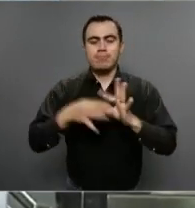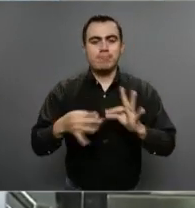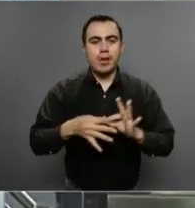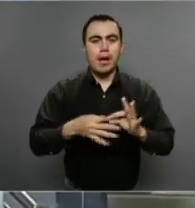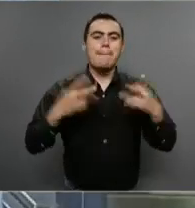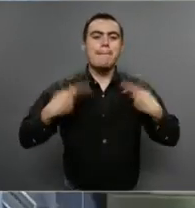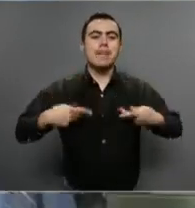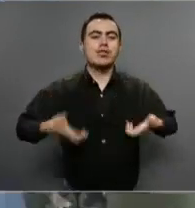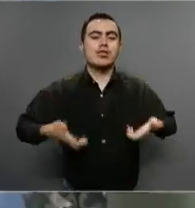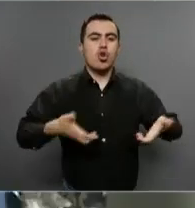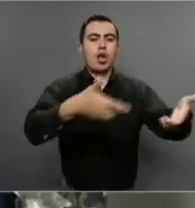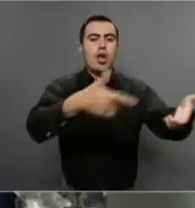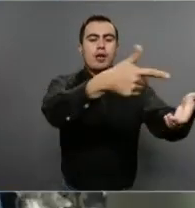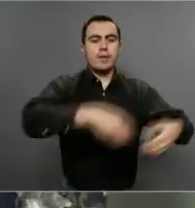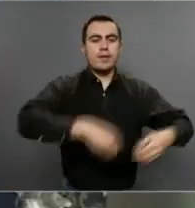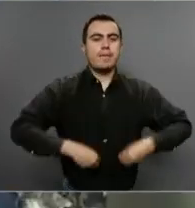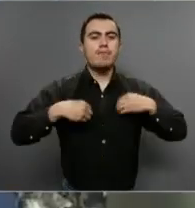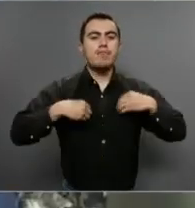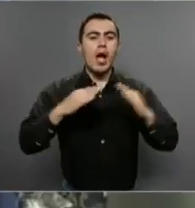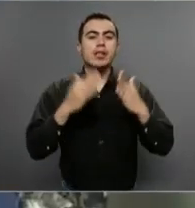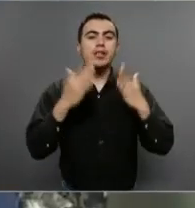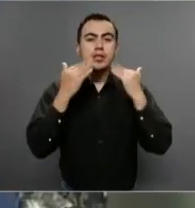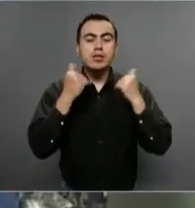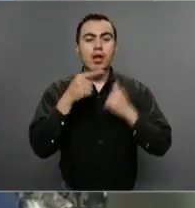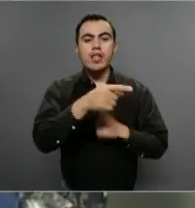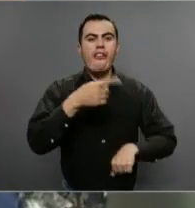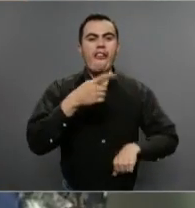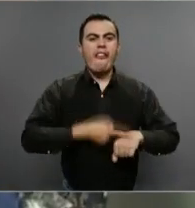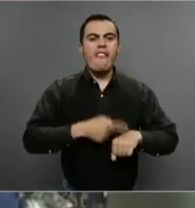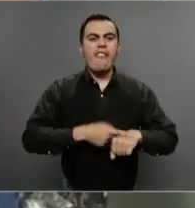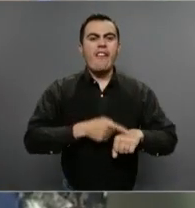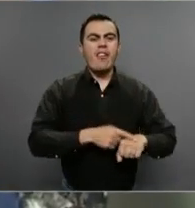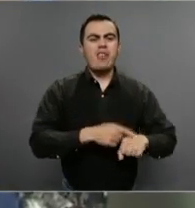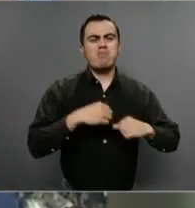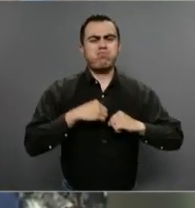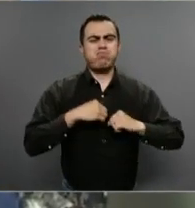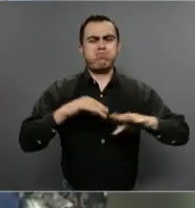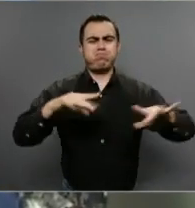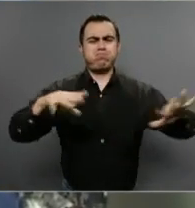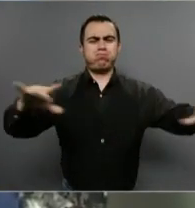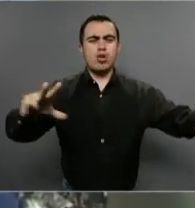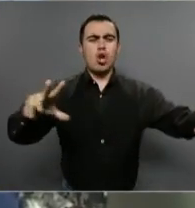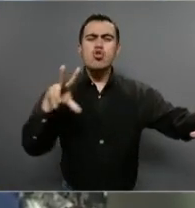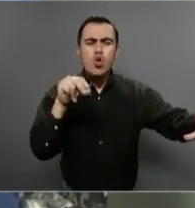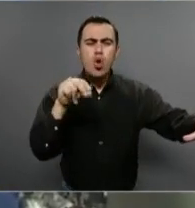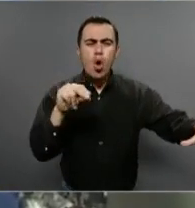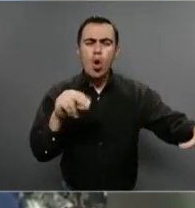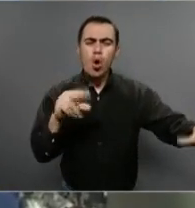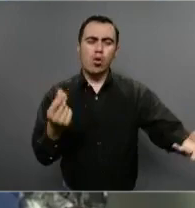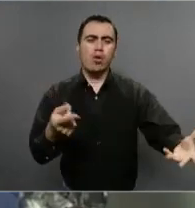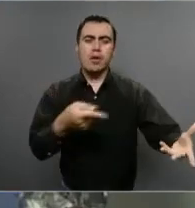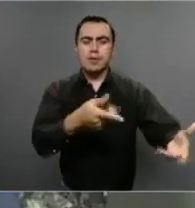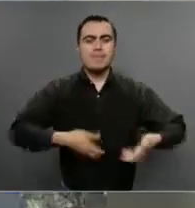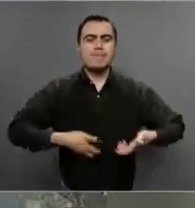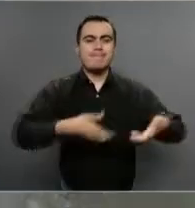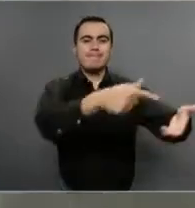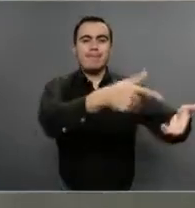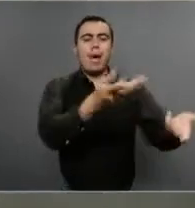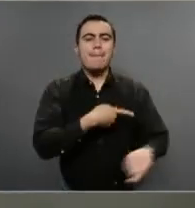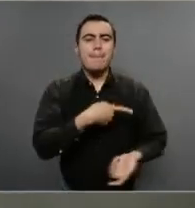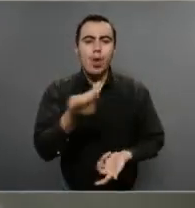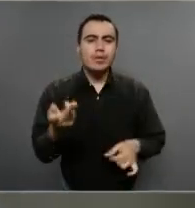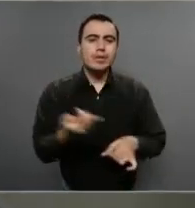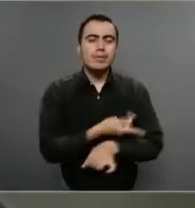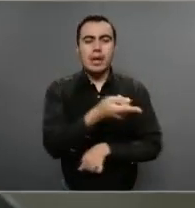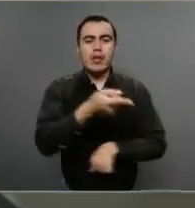está en alta vulnerabilidad por dormir en la calle, no solo por el coronavirus, sino ahorita mismo hay otro